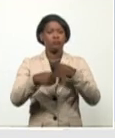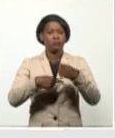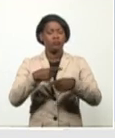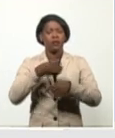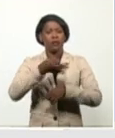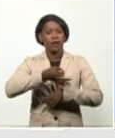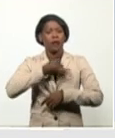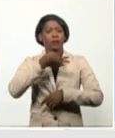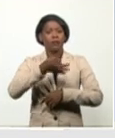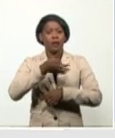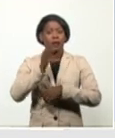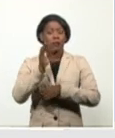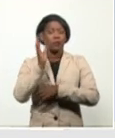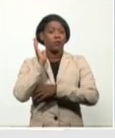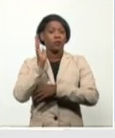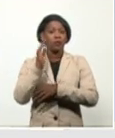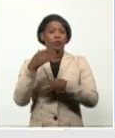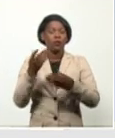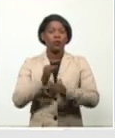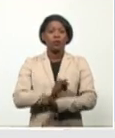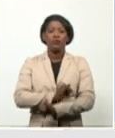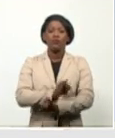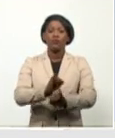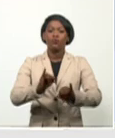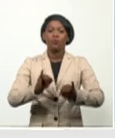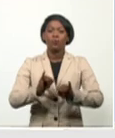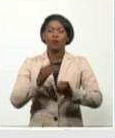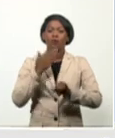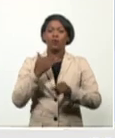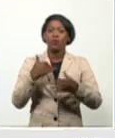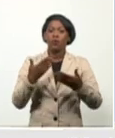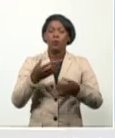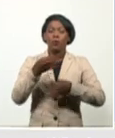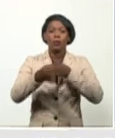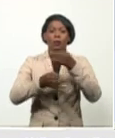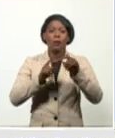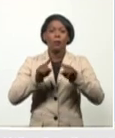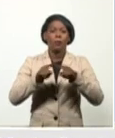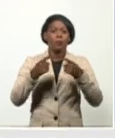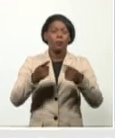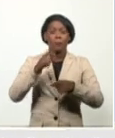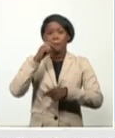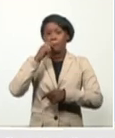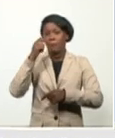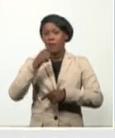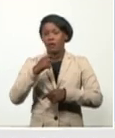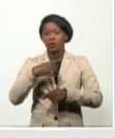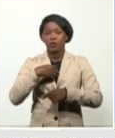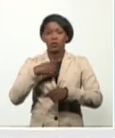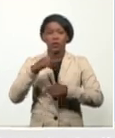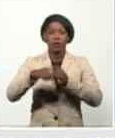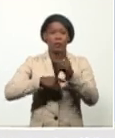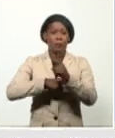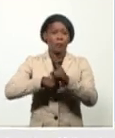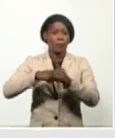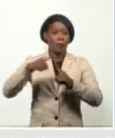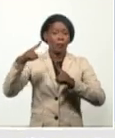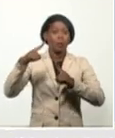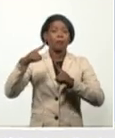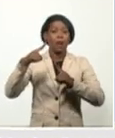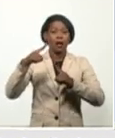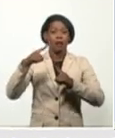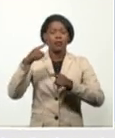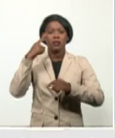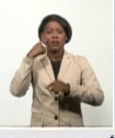información busca la explicación de por qué el sexo masculino tiene más casos y por qué el sexo masculino